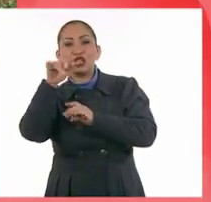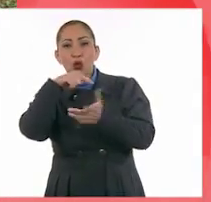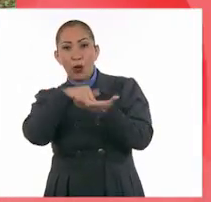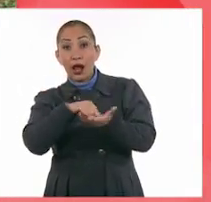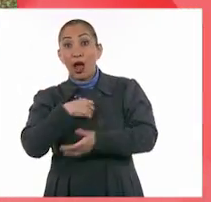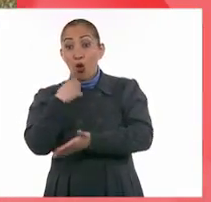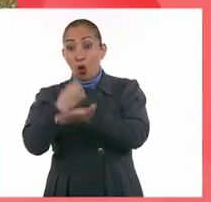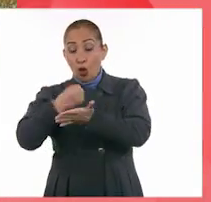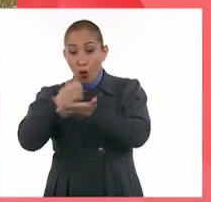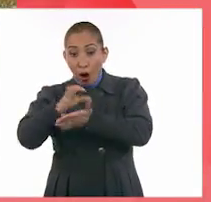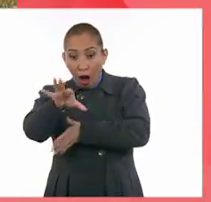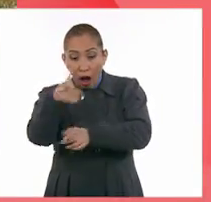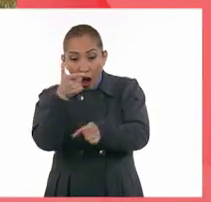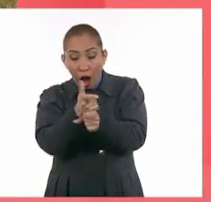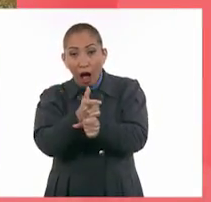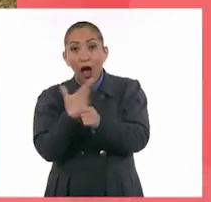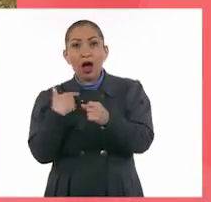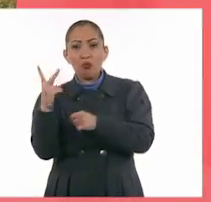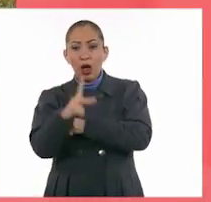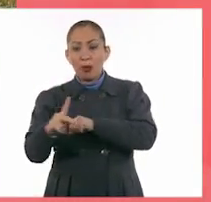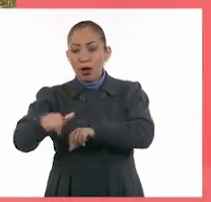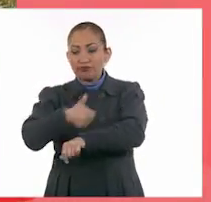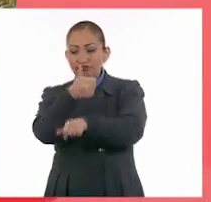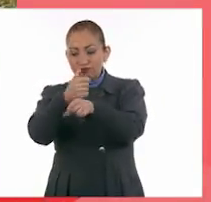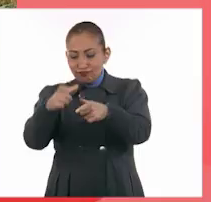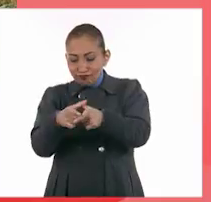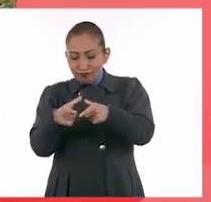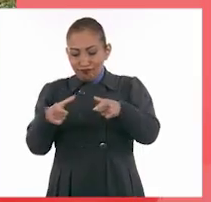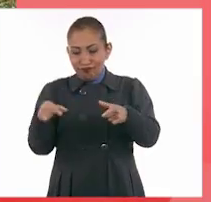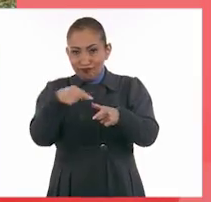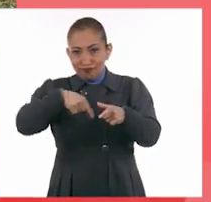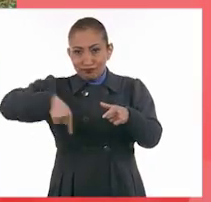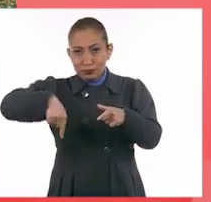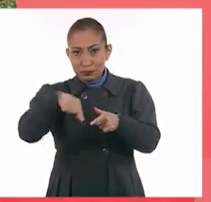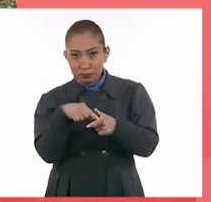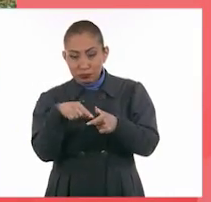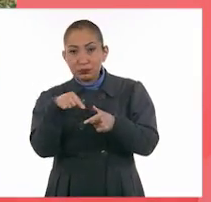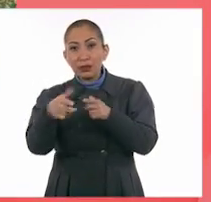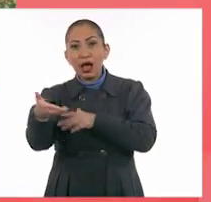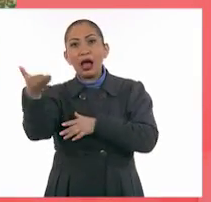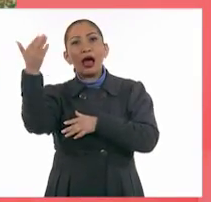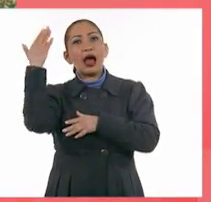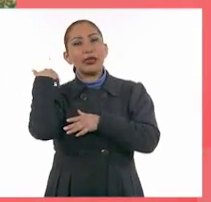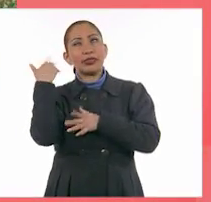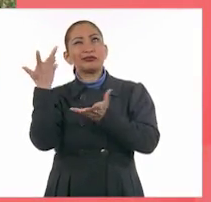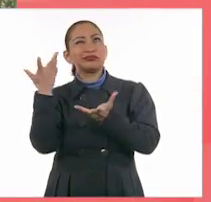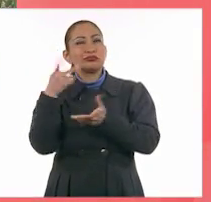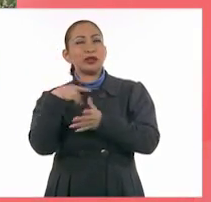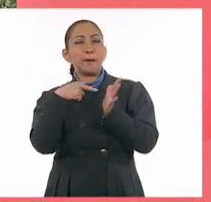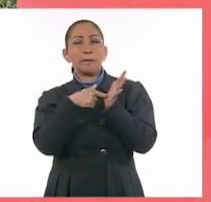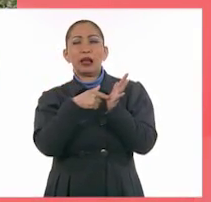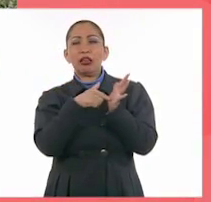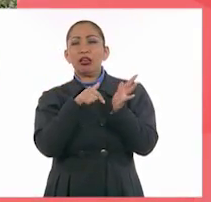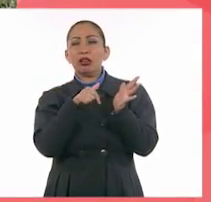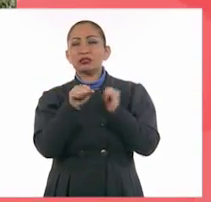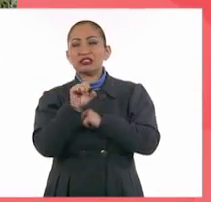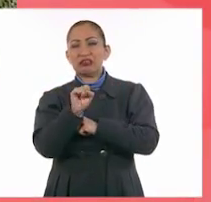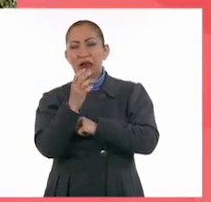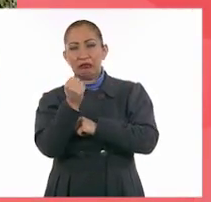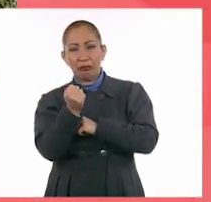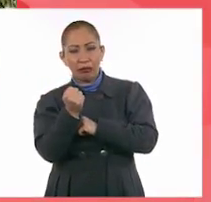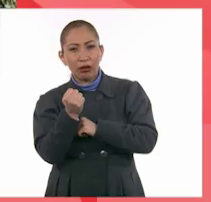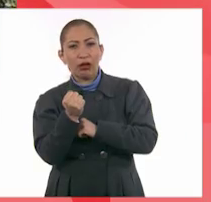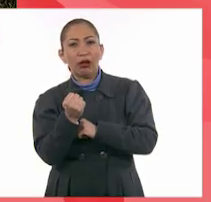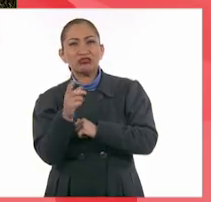Había oro y se hace un pueblo, se funda un pueblo. En aquel entonces, estamos hablando de